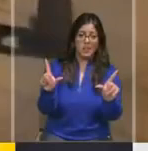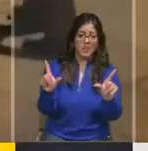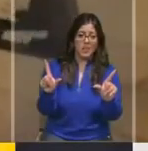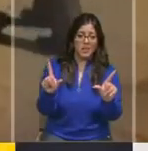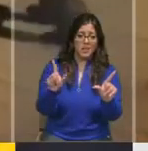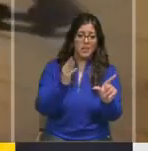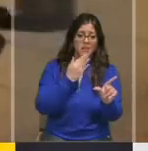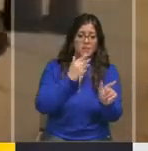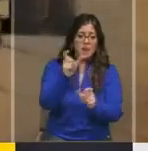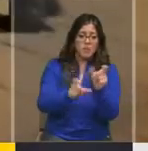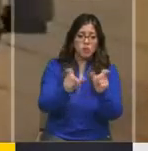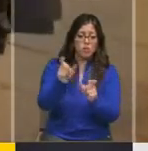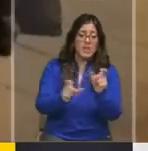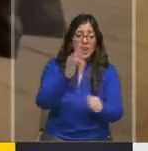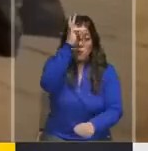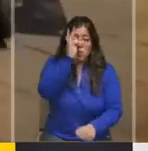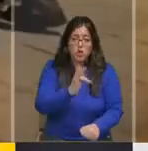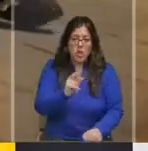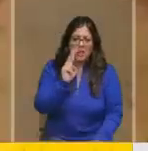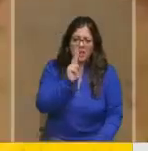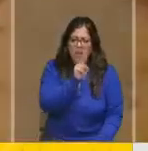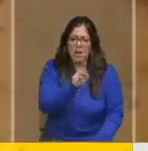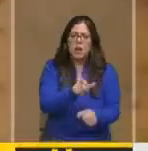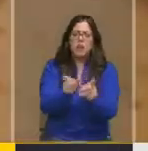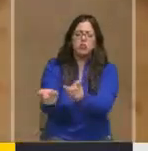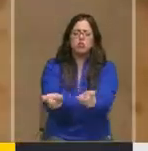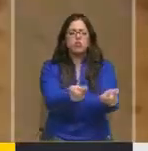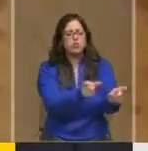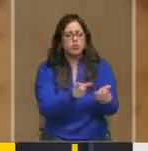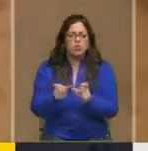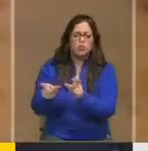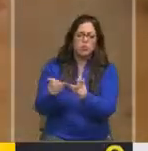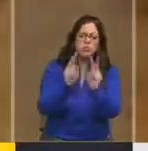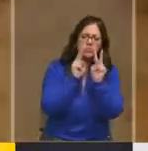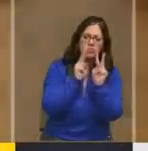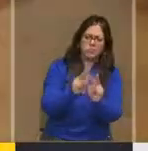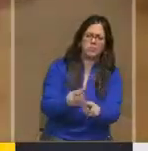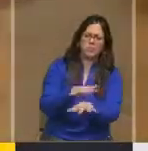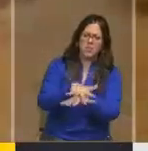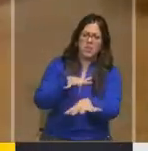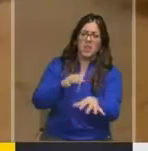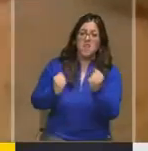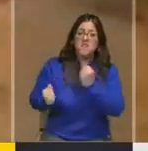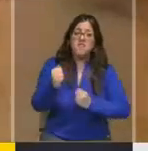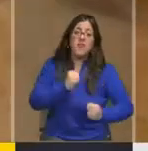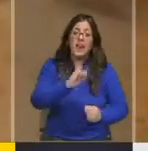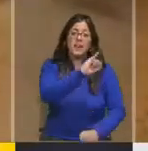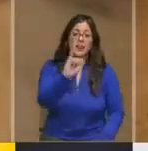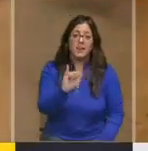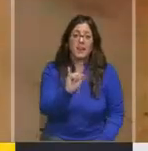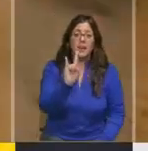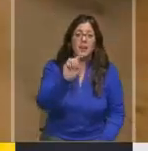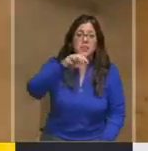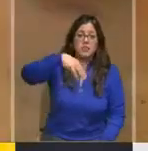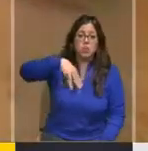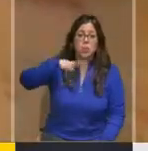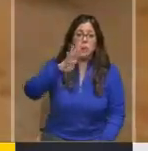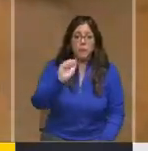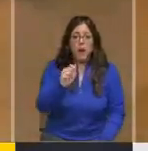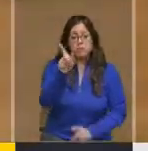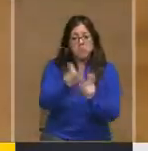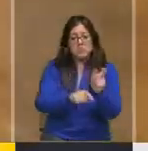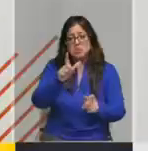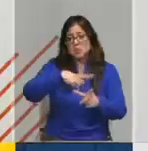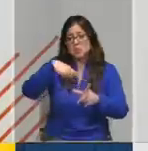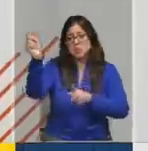los funcionarios que descubrieron durante un patrullaje que se estaba realizando un evento de zumba, las personas salieron con tranquilidad de ese lugar, pero